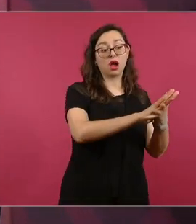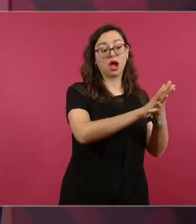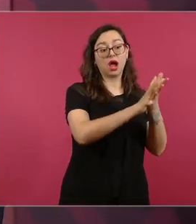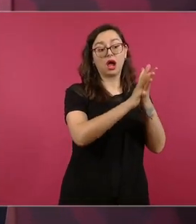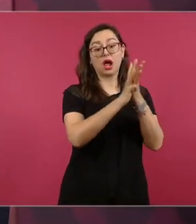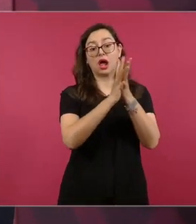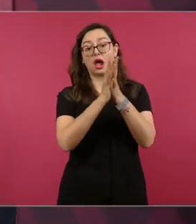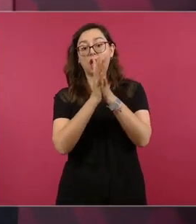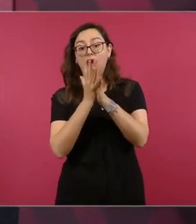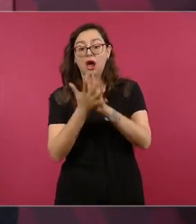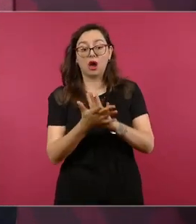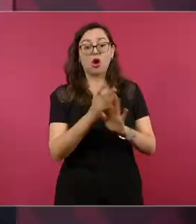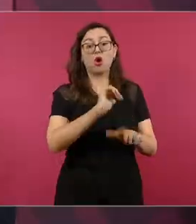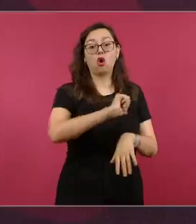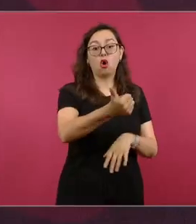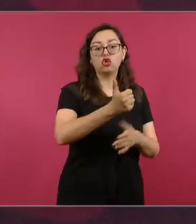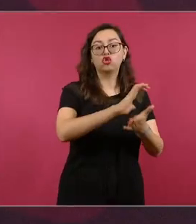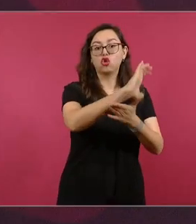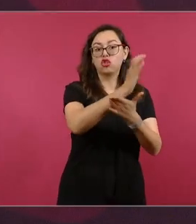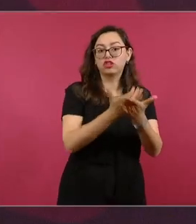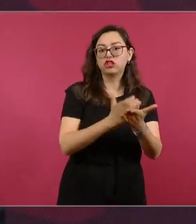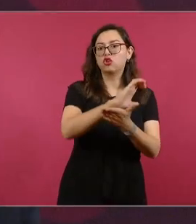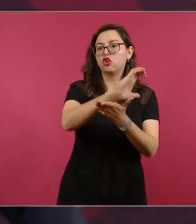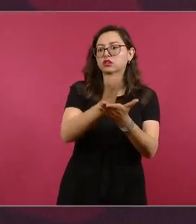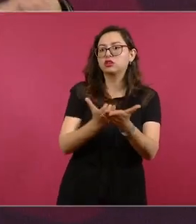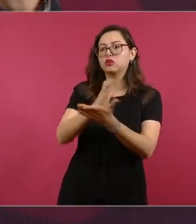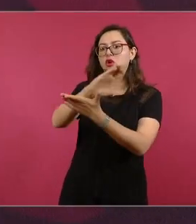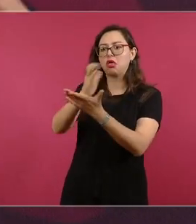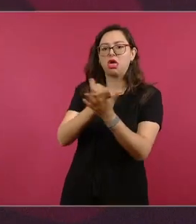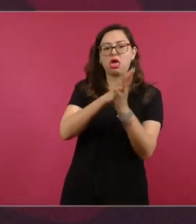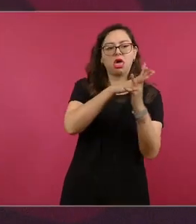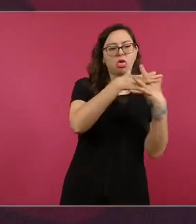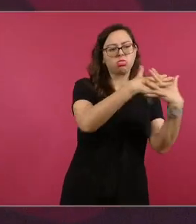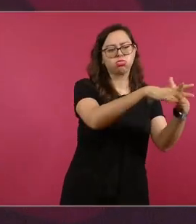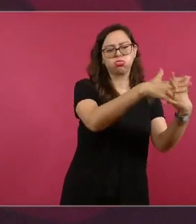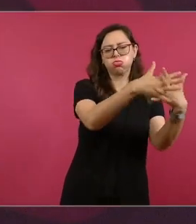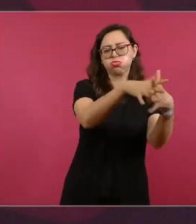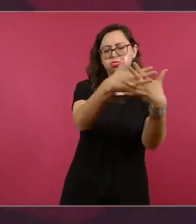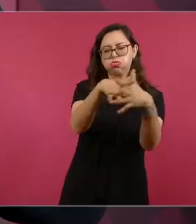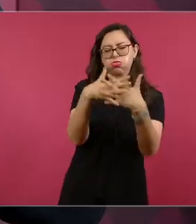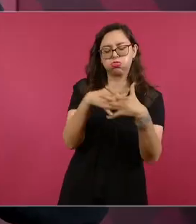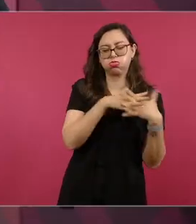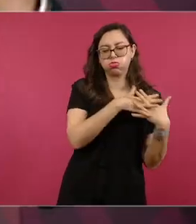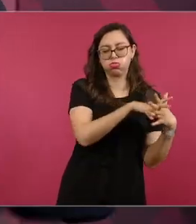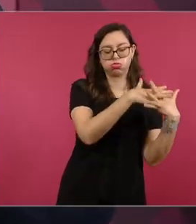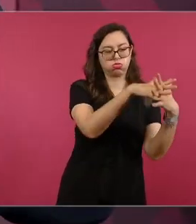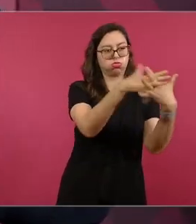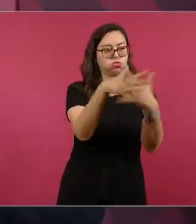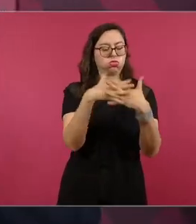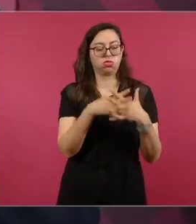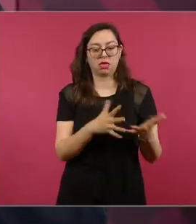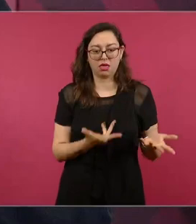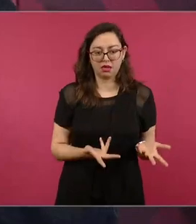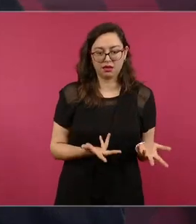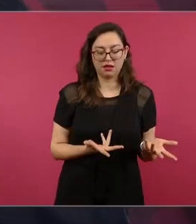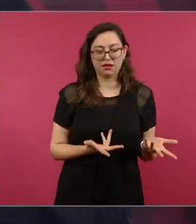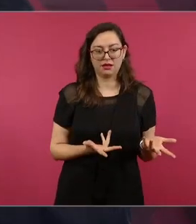son pocos los medios que nada más tienen el periódico